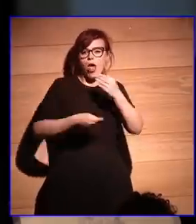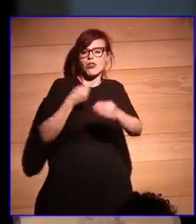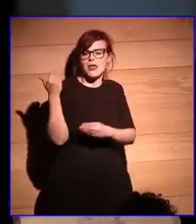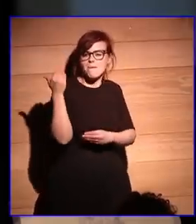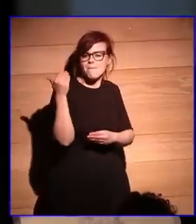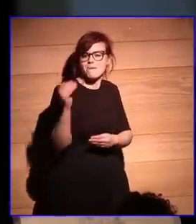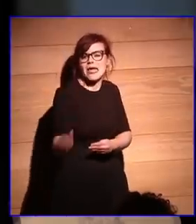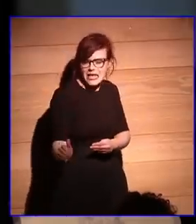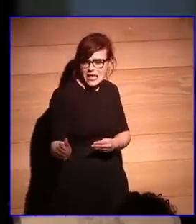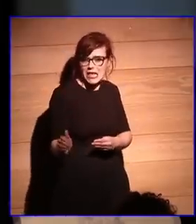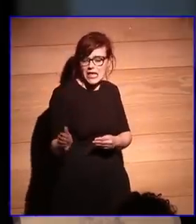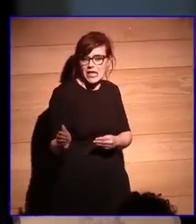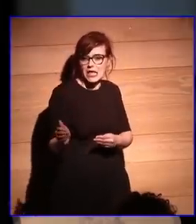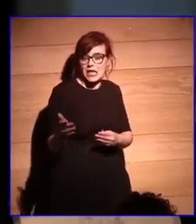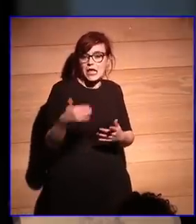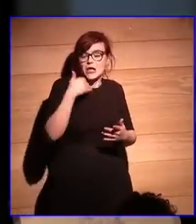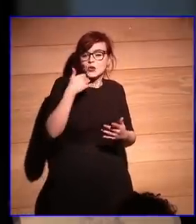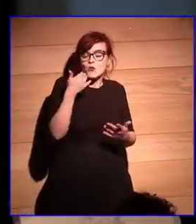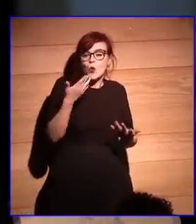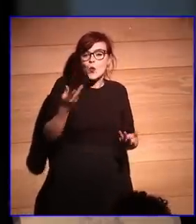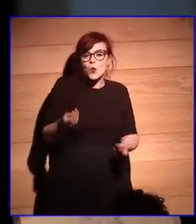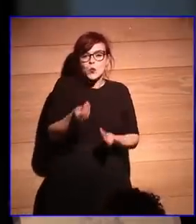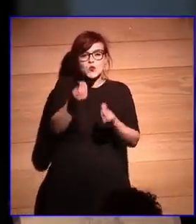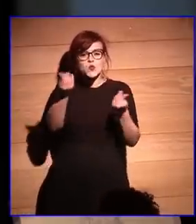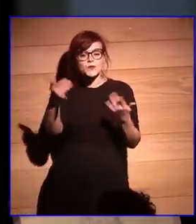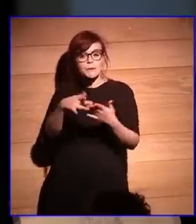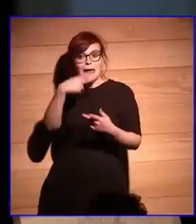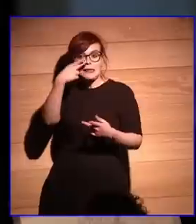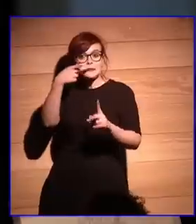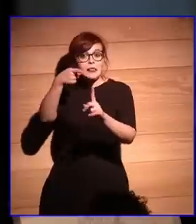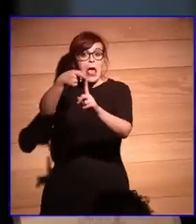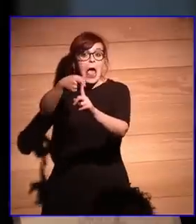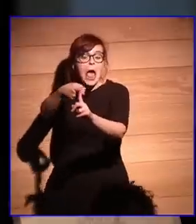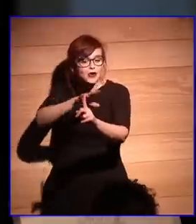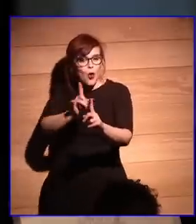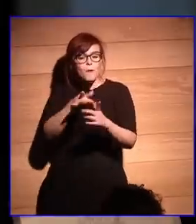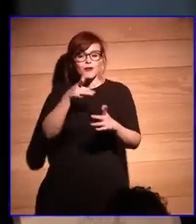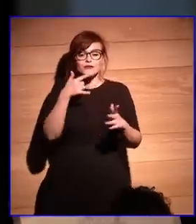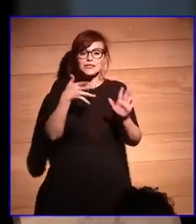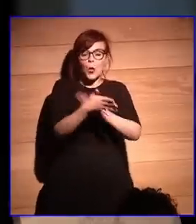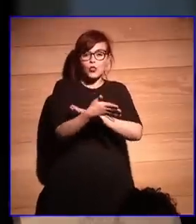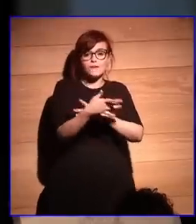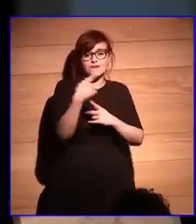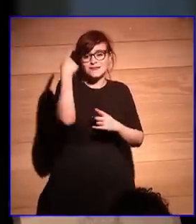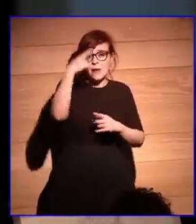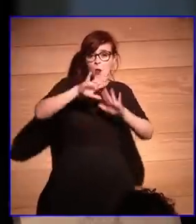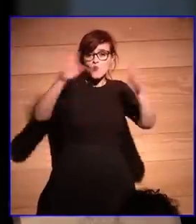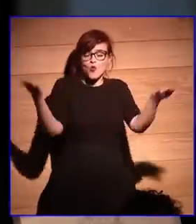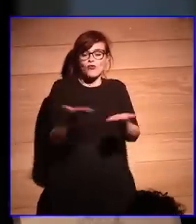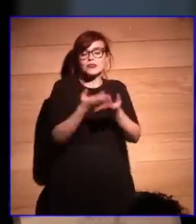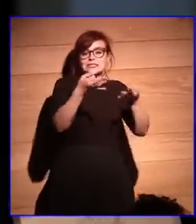en sí mismo no es un objetivo interesante. Sin embargo, en un mundo de opuestos, en el que todo necesita